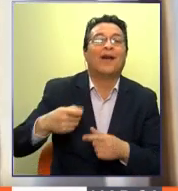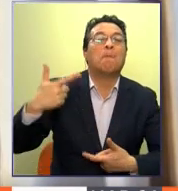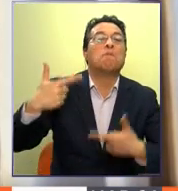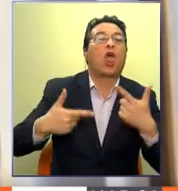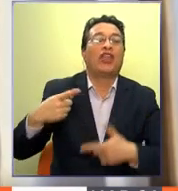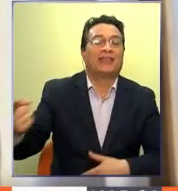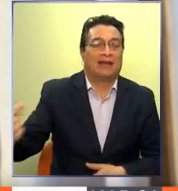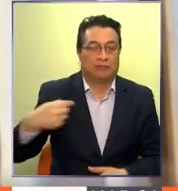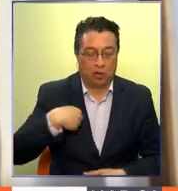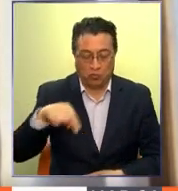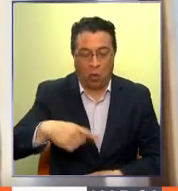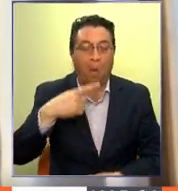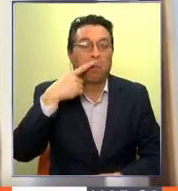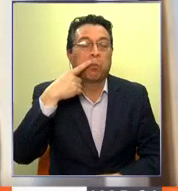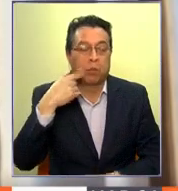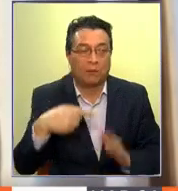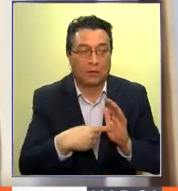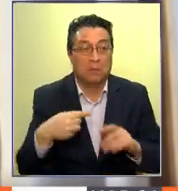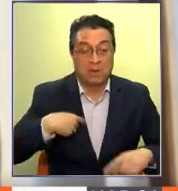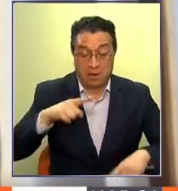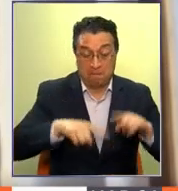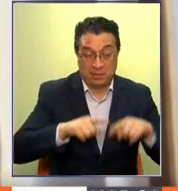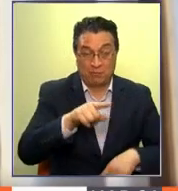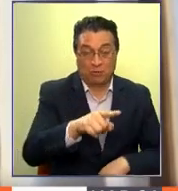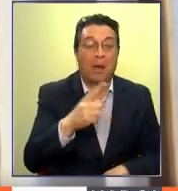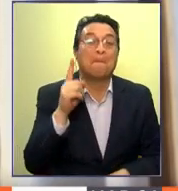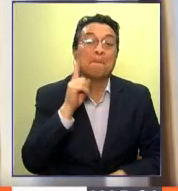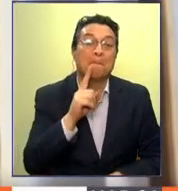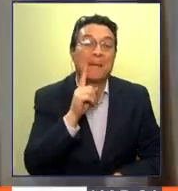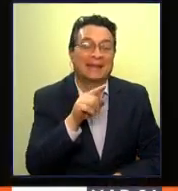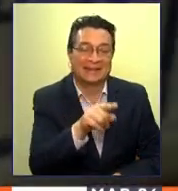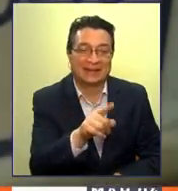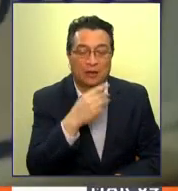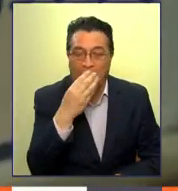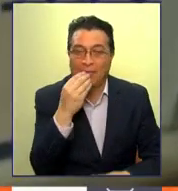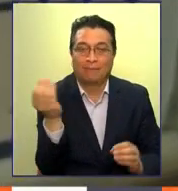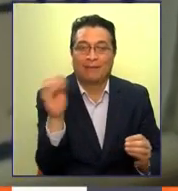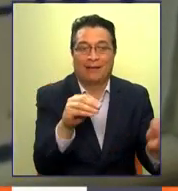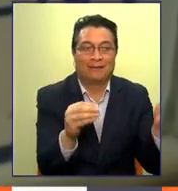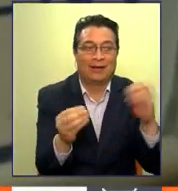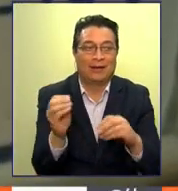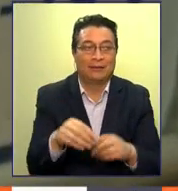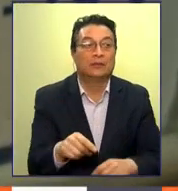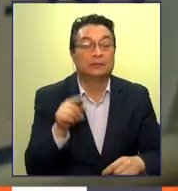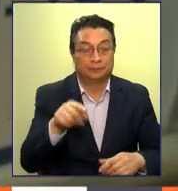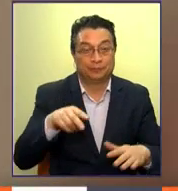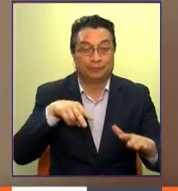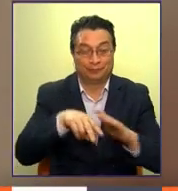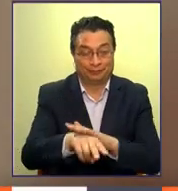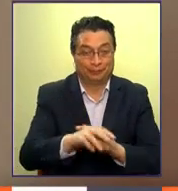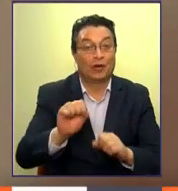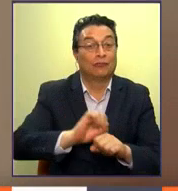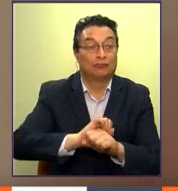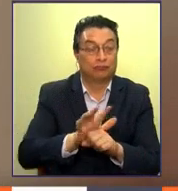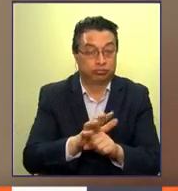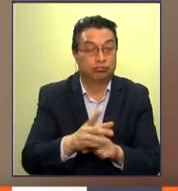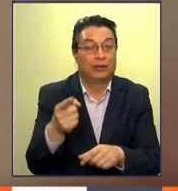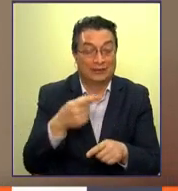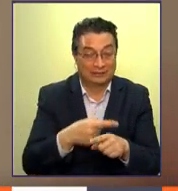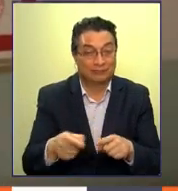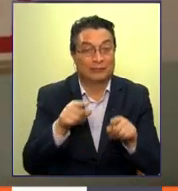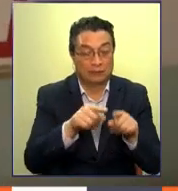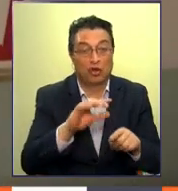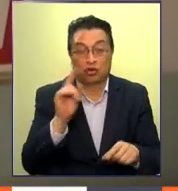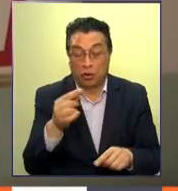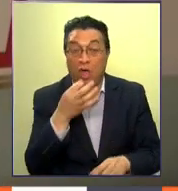y lo voy a demostrar. Mi primo está mintiendo, que esto fue absolutamente inventado. Estuvo internado por coronavirus, semanas en las que, según sus